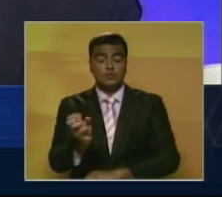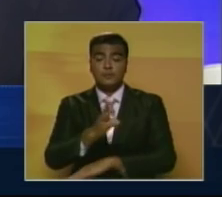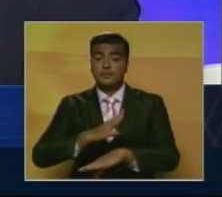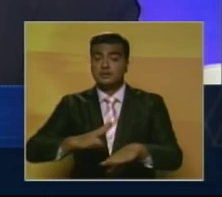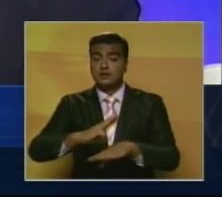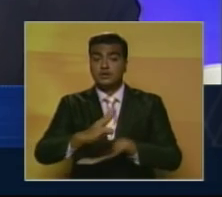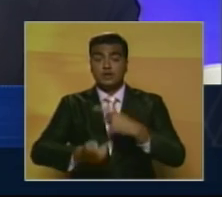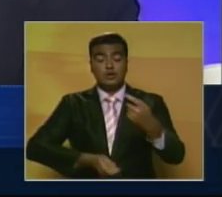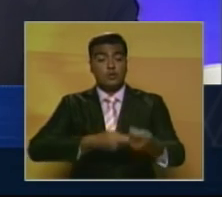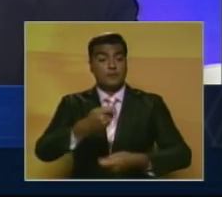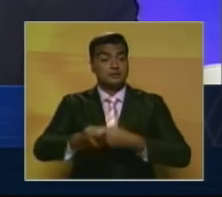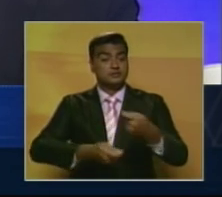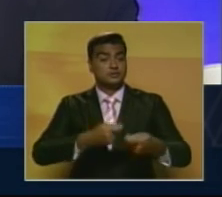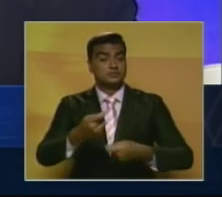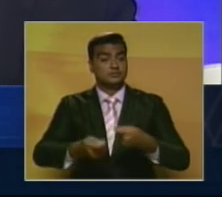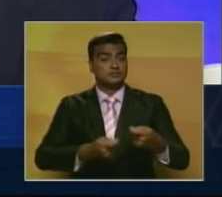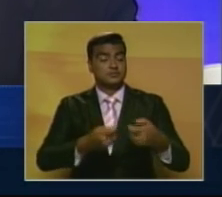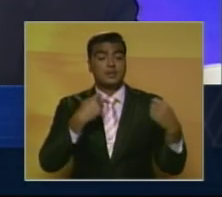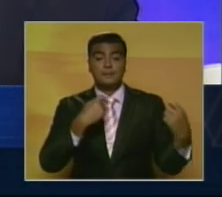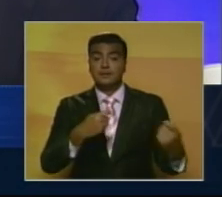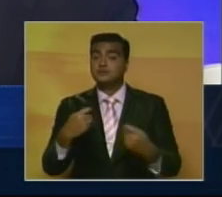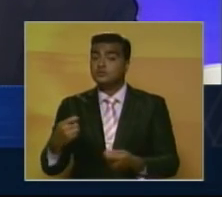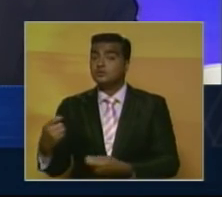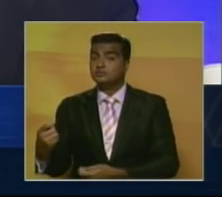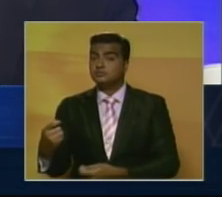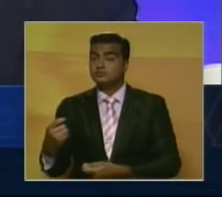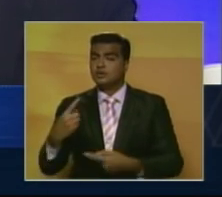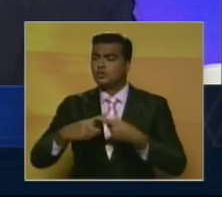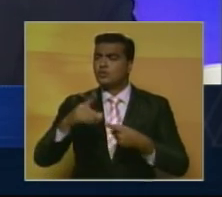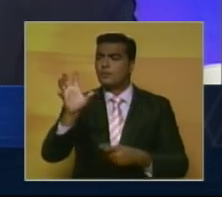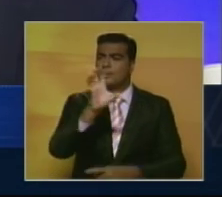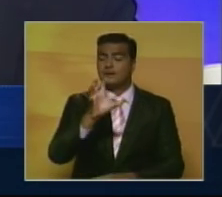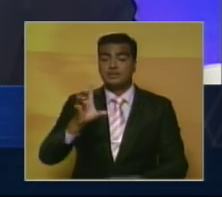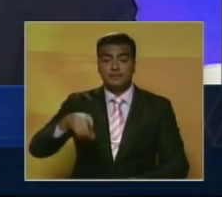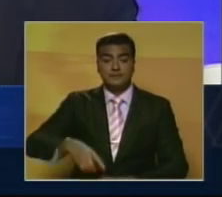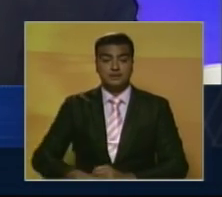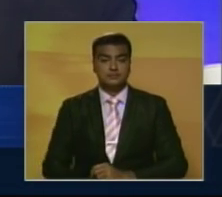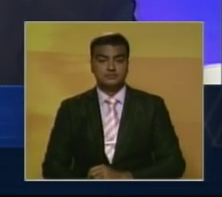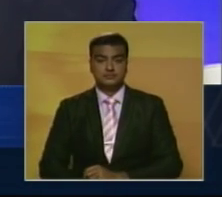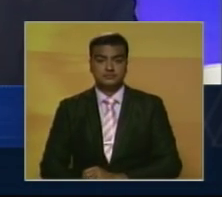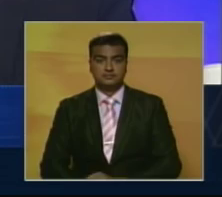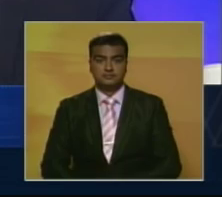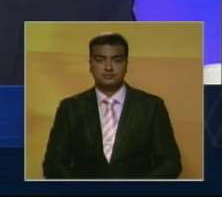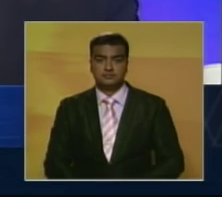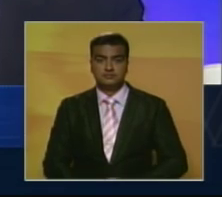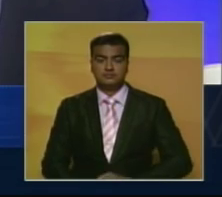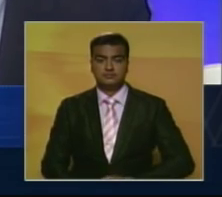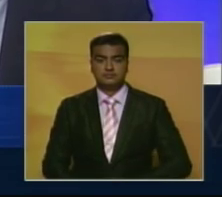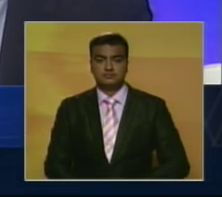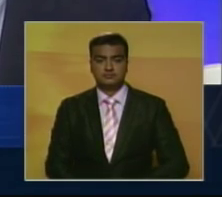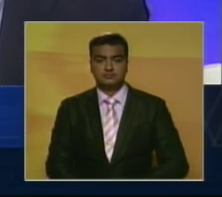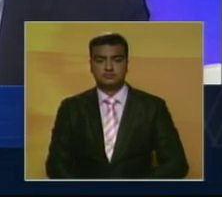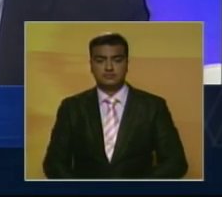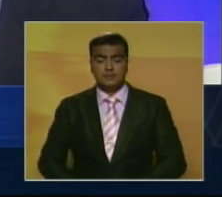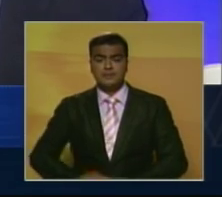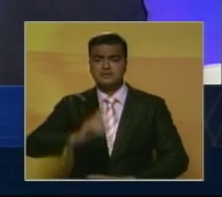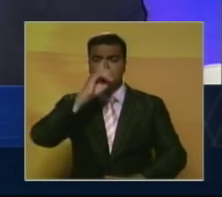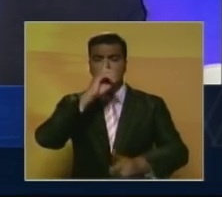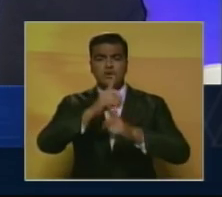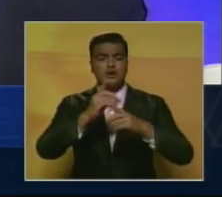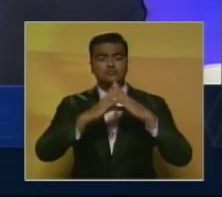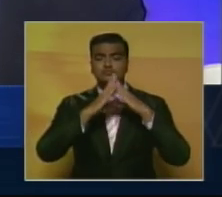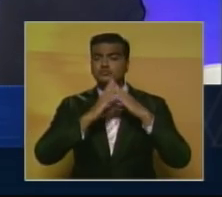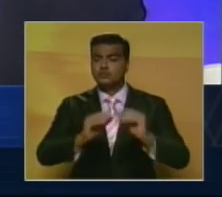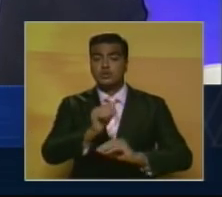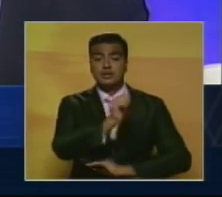de Comercio e Inversión extranjera también, de comercio exterior, de manera que se ha enfocado toda esa